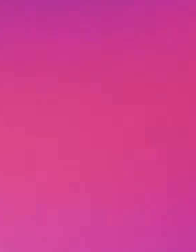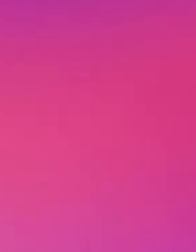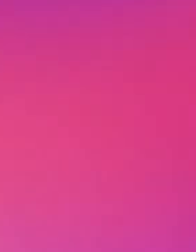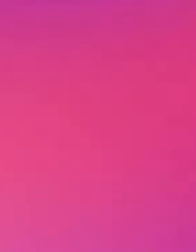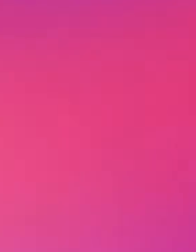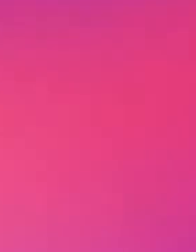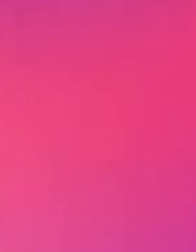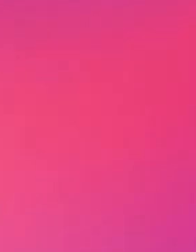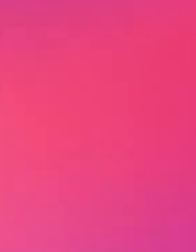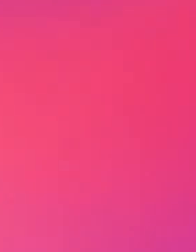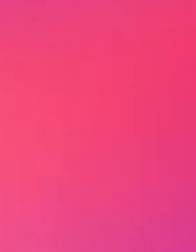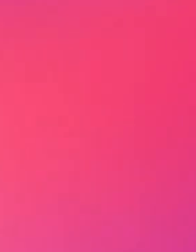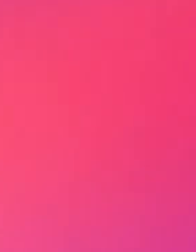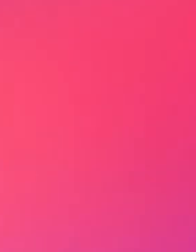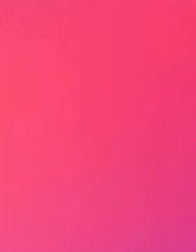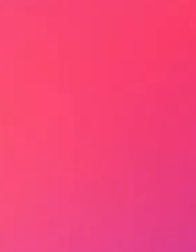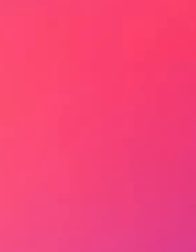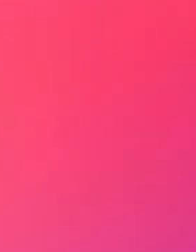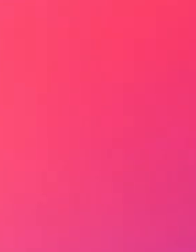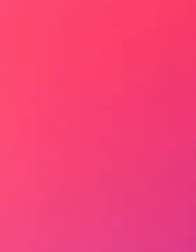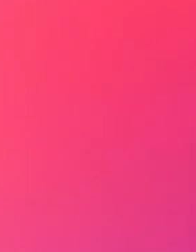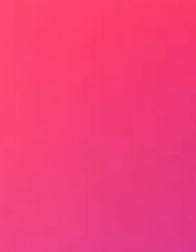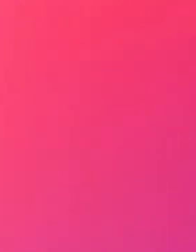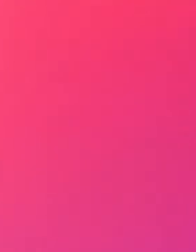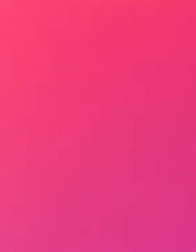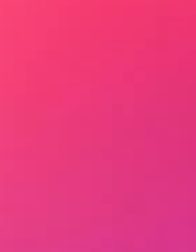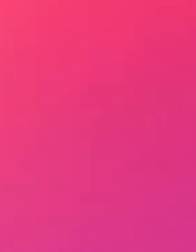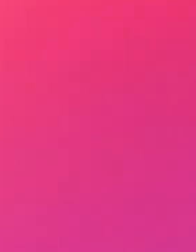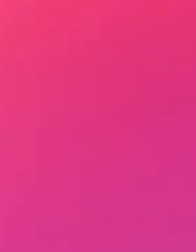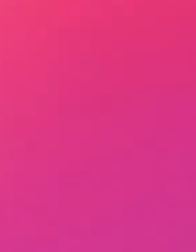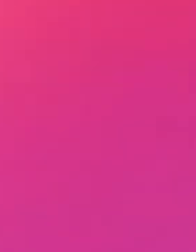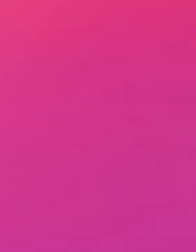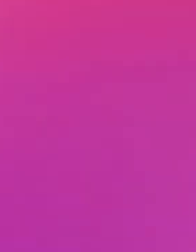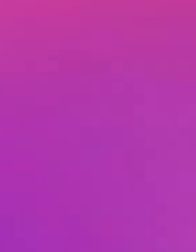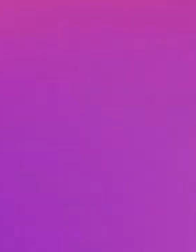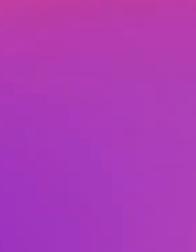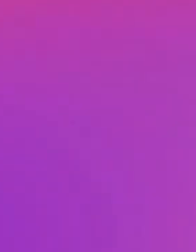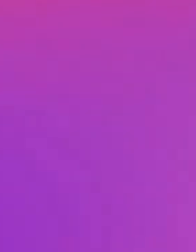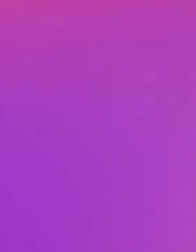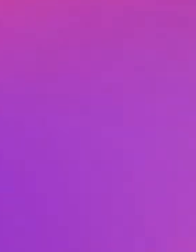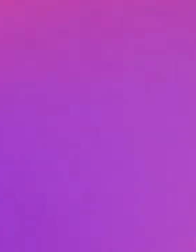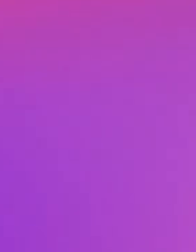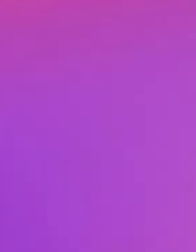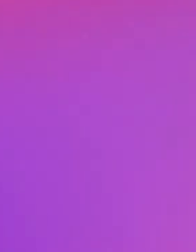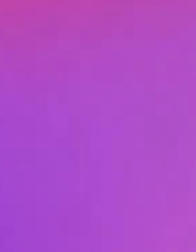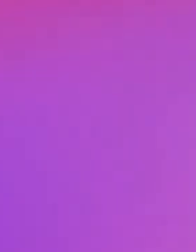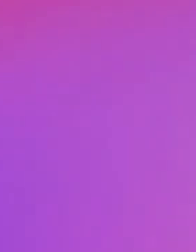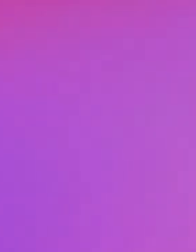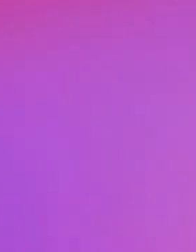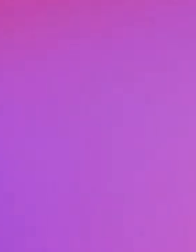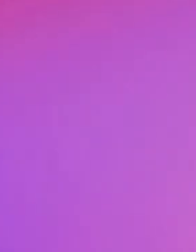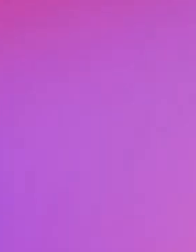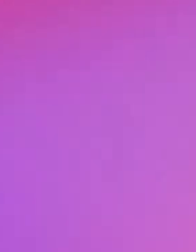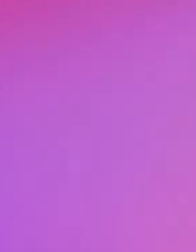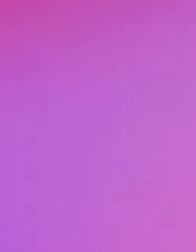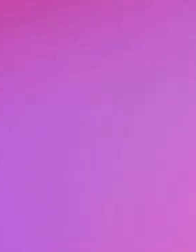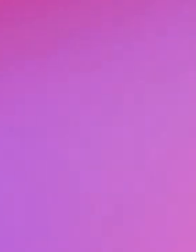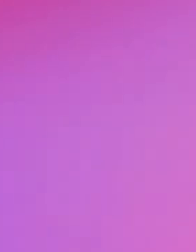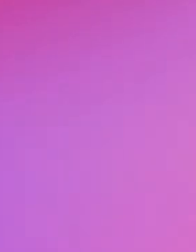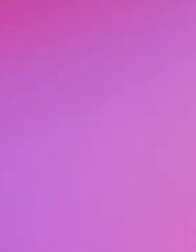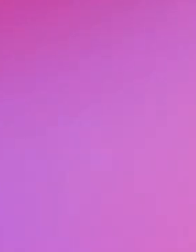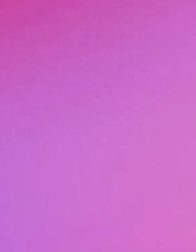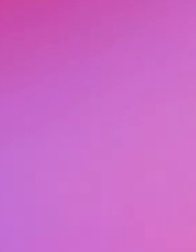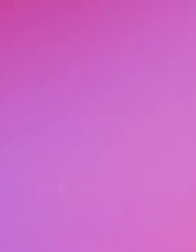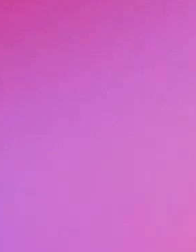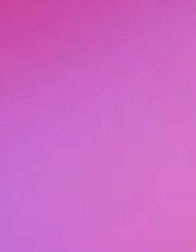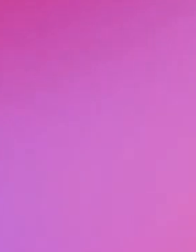es el 55 36 01 71 23. Si requieres consultar los